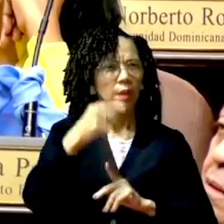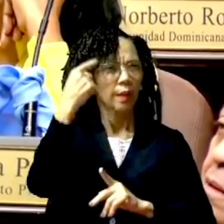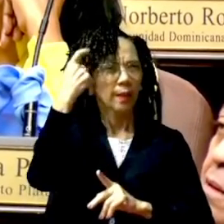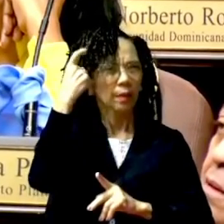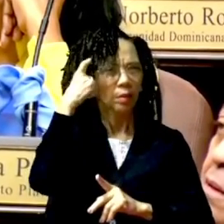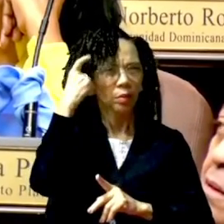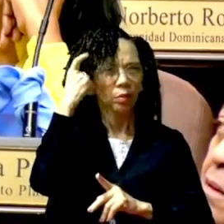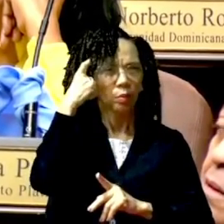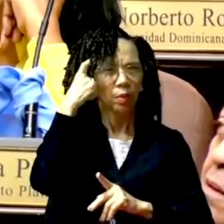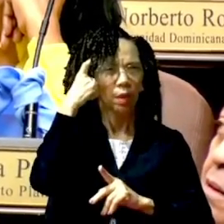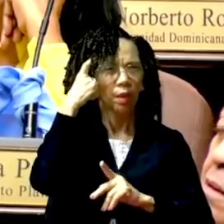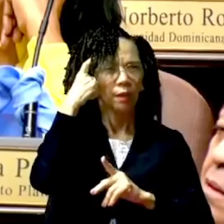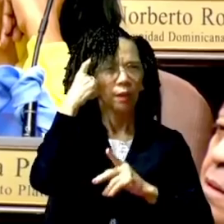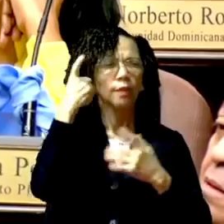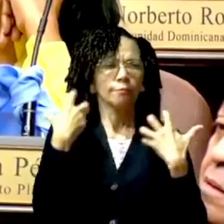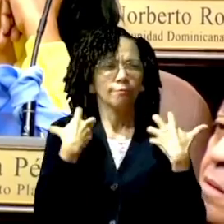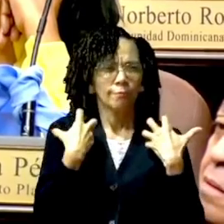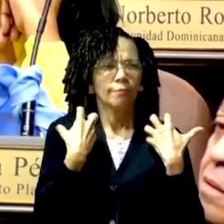el periodo